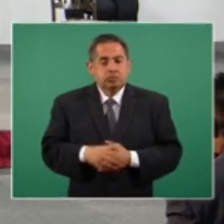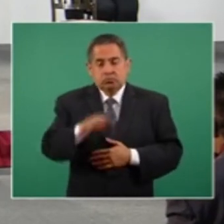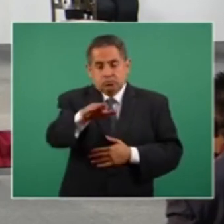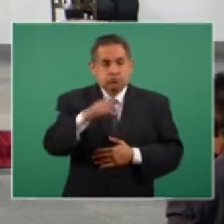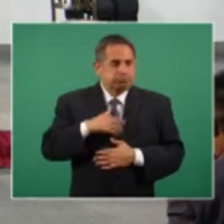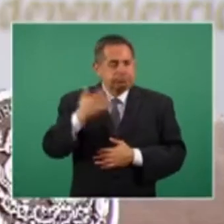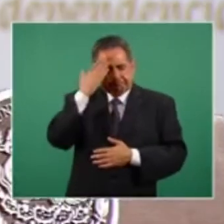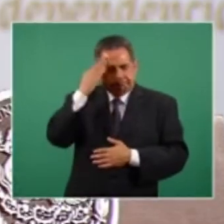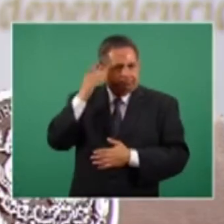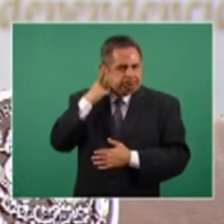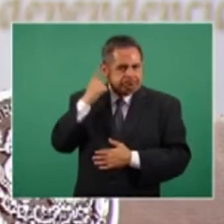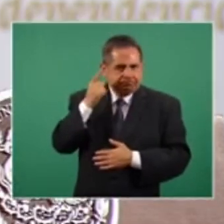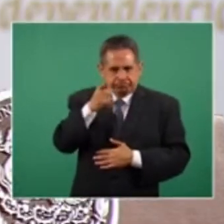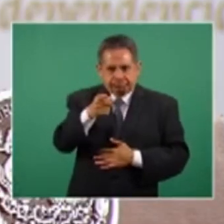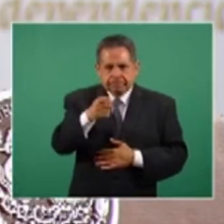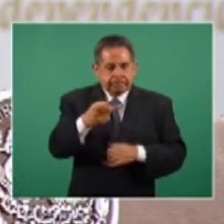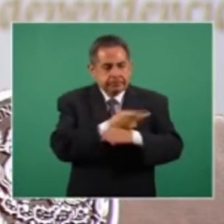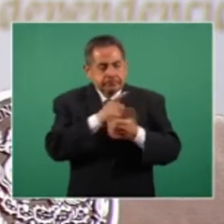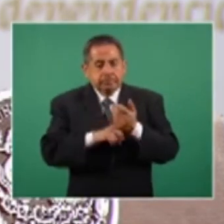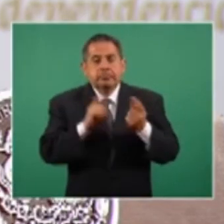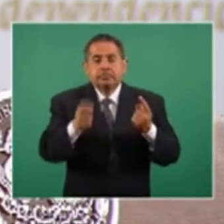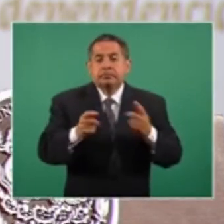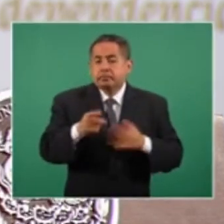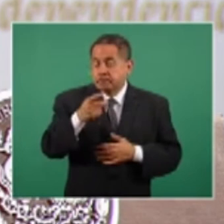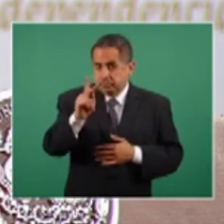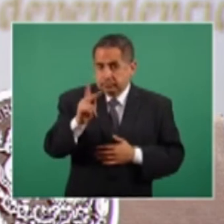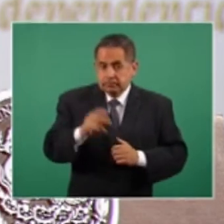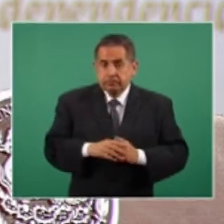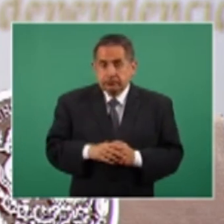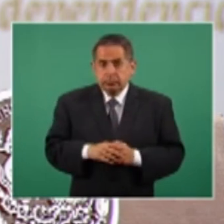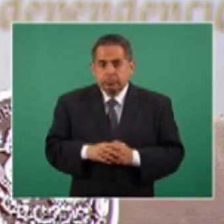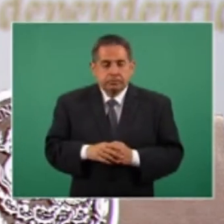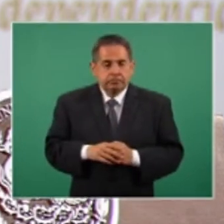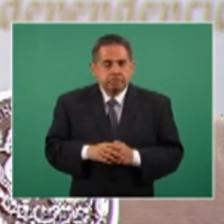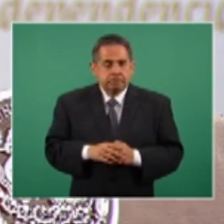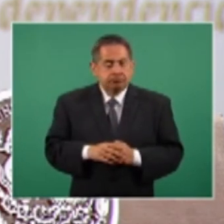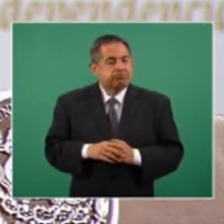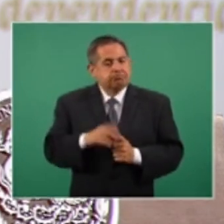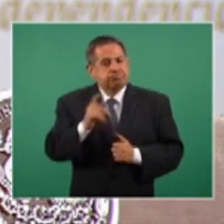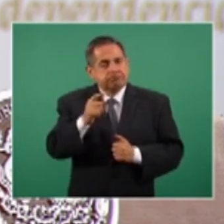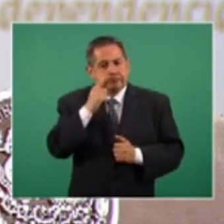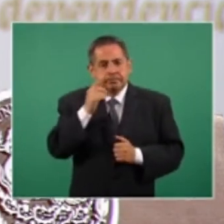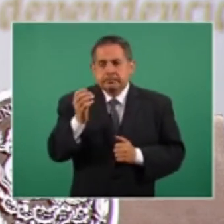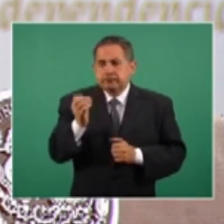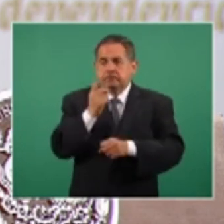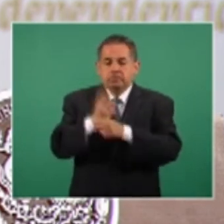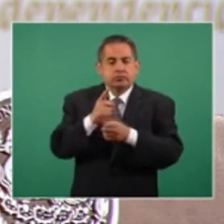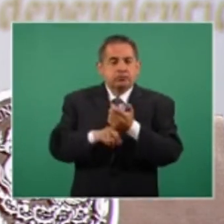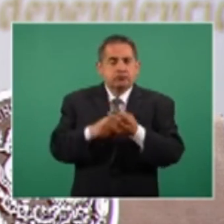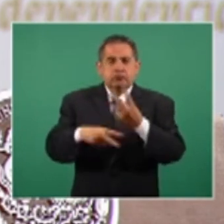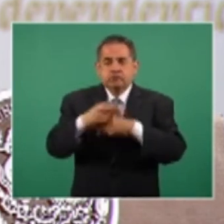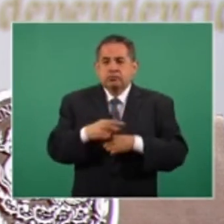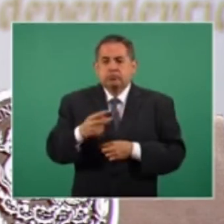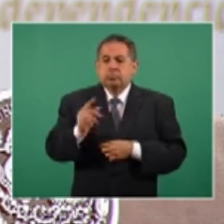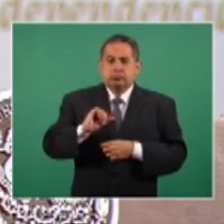conocimiento de los hechos, sin embargo, bueno, pues tendríamos que darle oportunidad a los